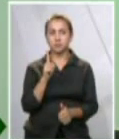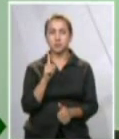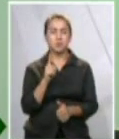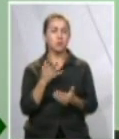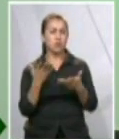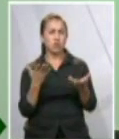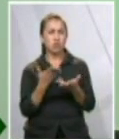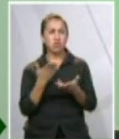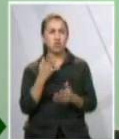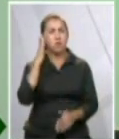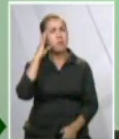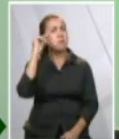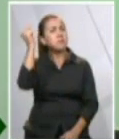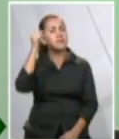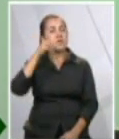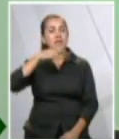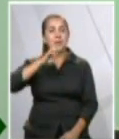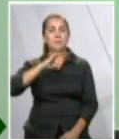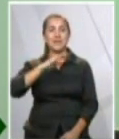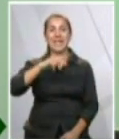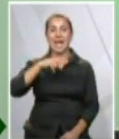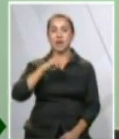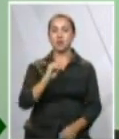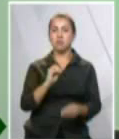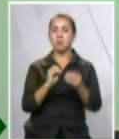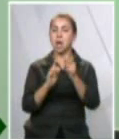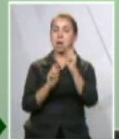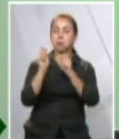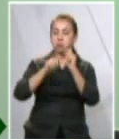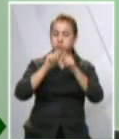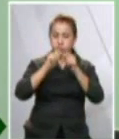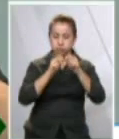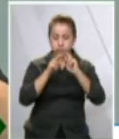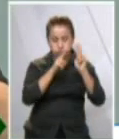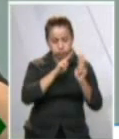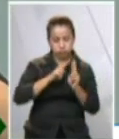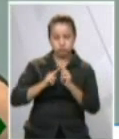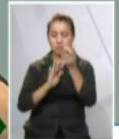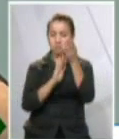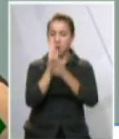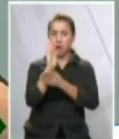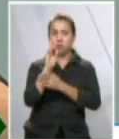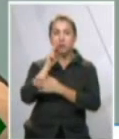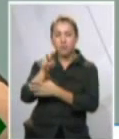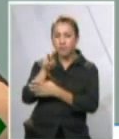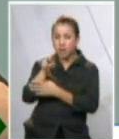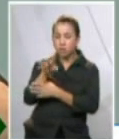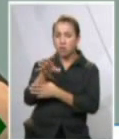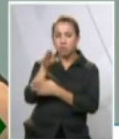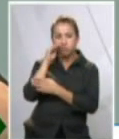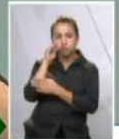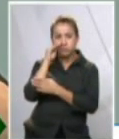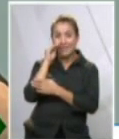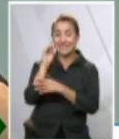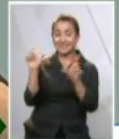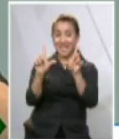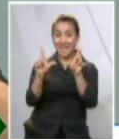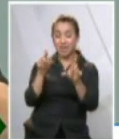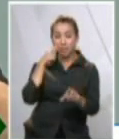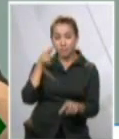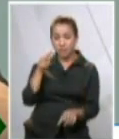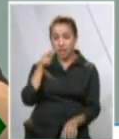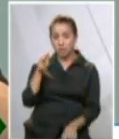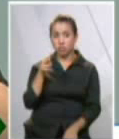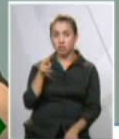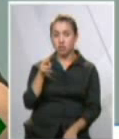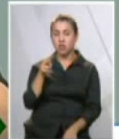¿Cómo se te ocurrió hacer esto lo del mecano? La mano mecano, ¿cómo se te ocurrió? ¿De dónde salió la idea? De la tele, viendo distintos tipos de